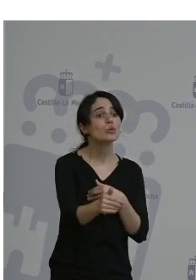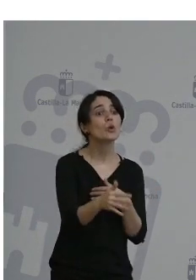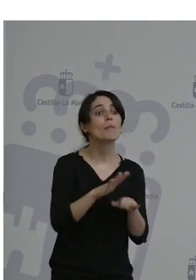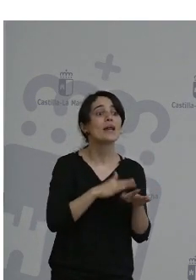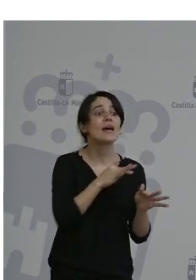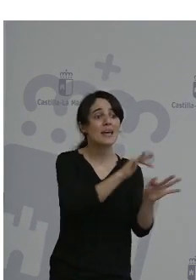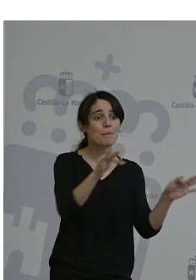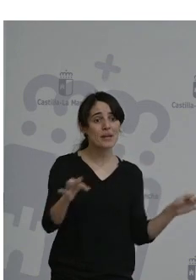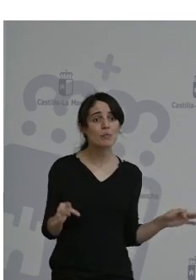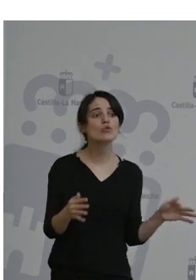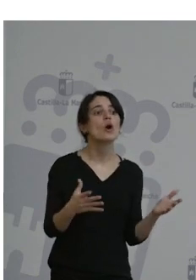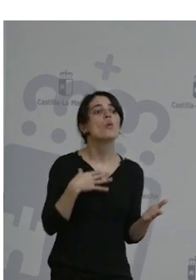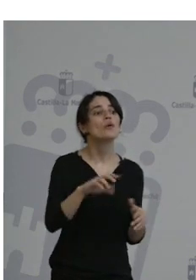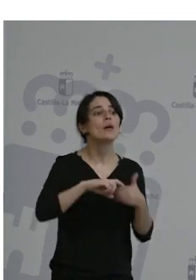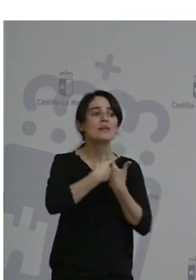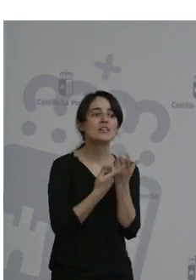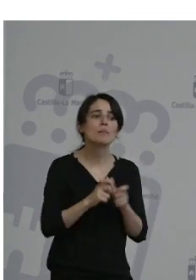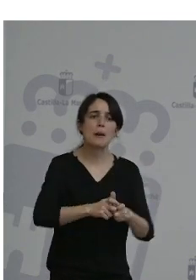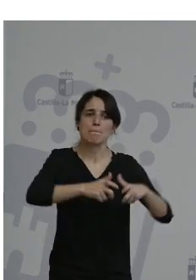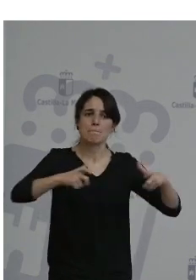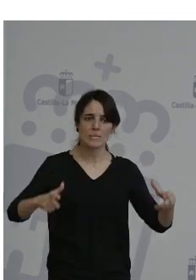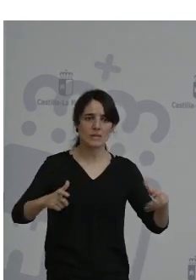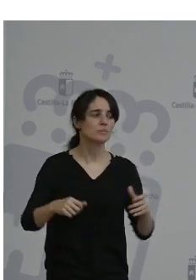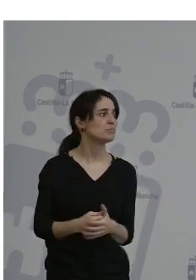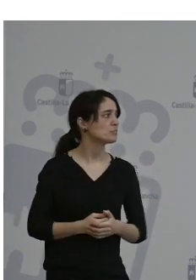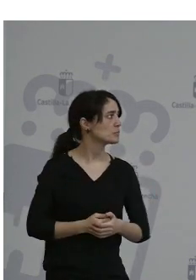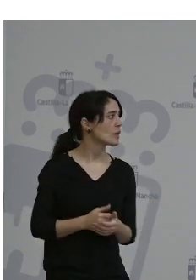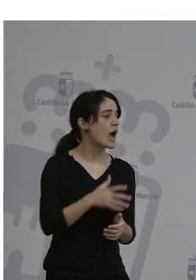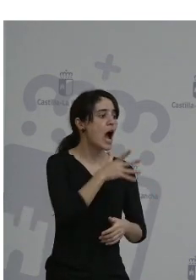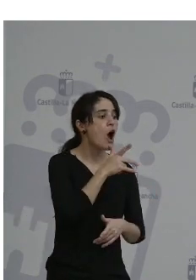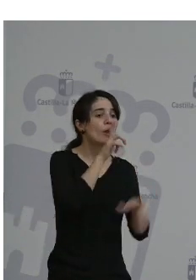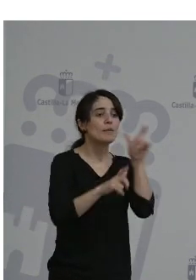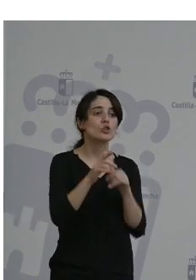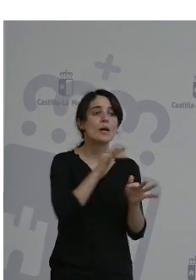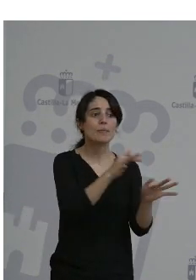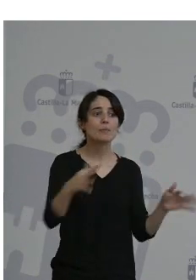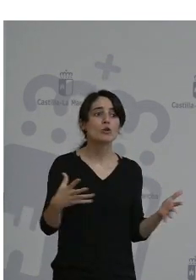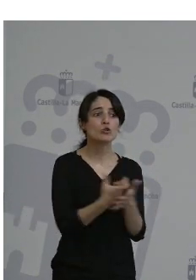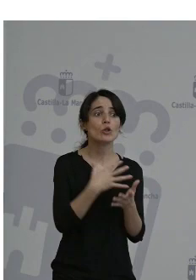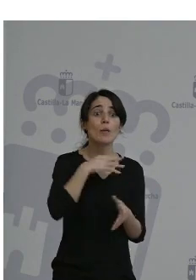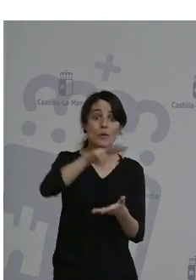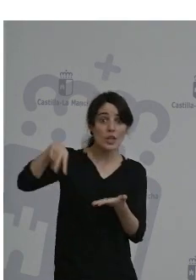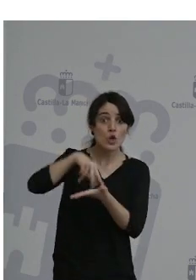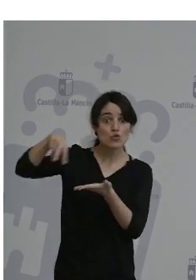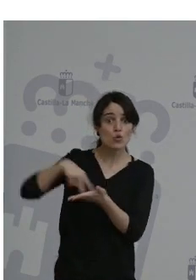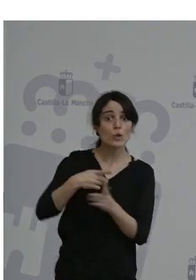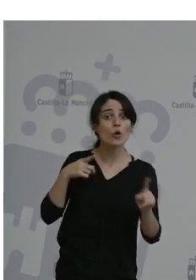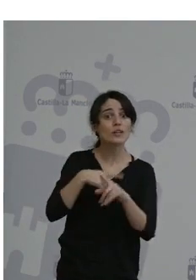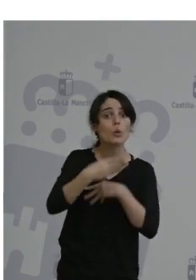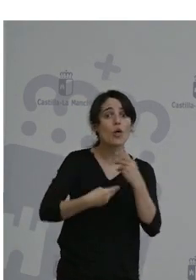¿de acuerdo? pues finalizamos entonces y por favor los premiados pueden subir para una foto de familia gracias